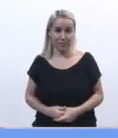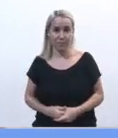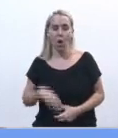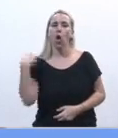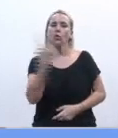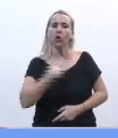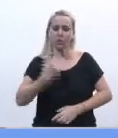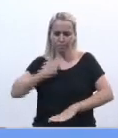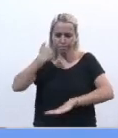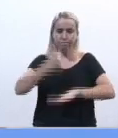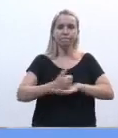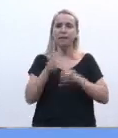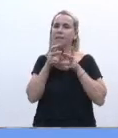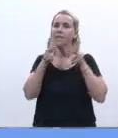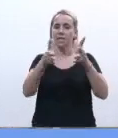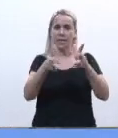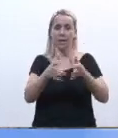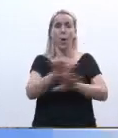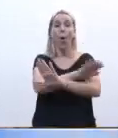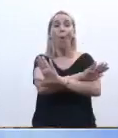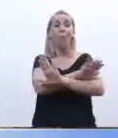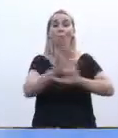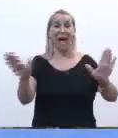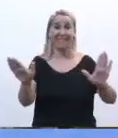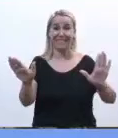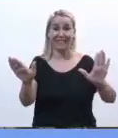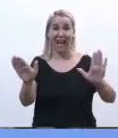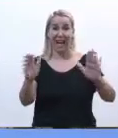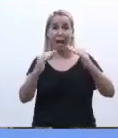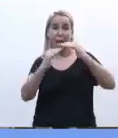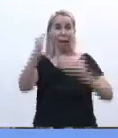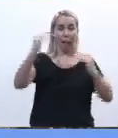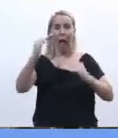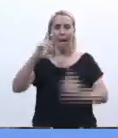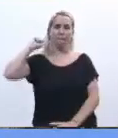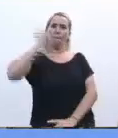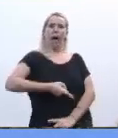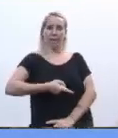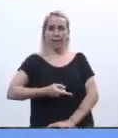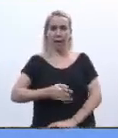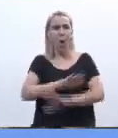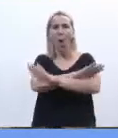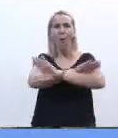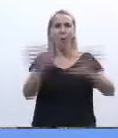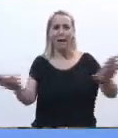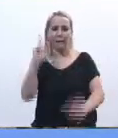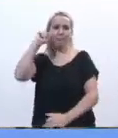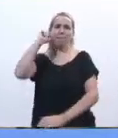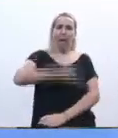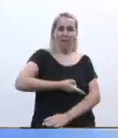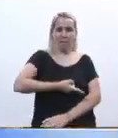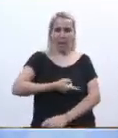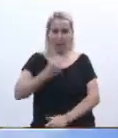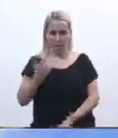Venimos a decirles, basta de trato inquisitorio, basta de trato